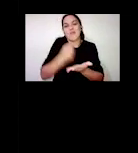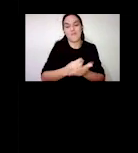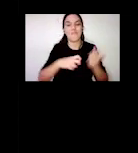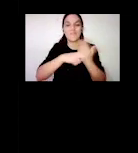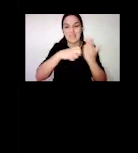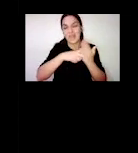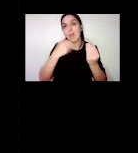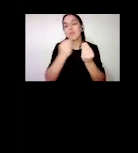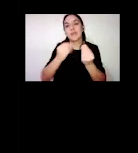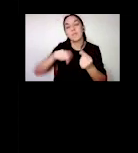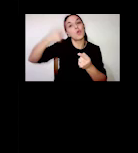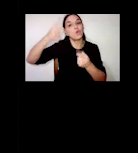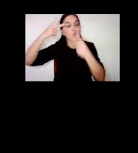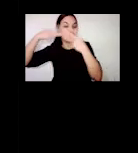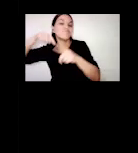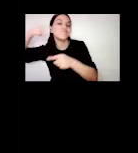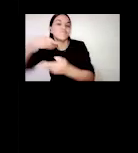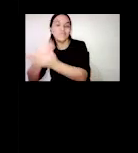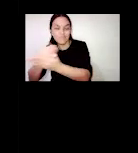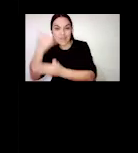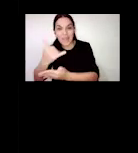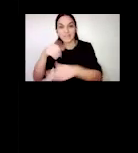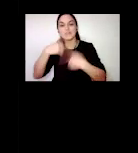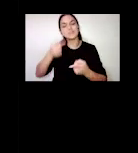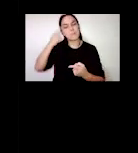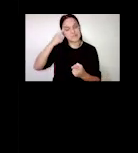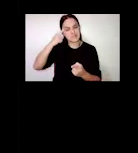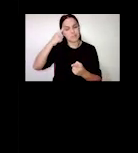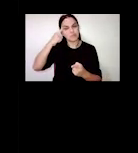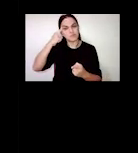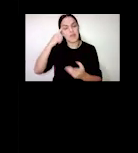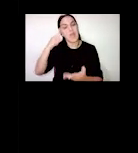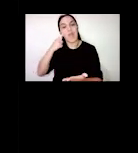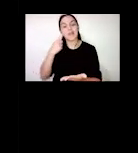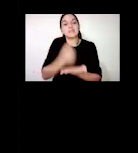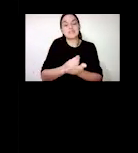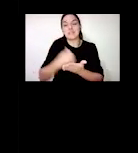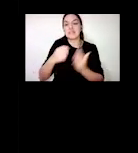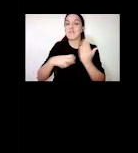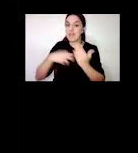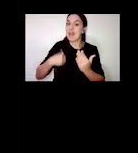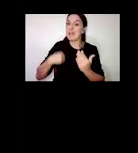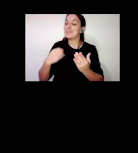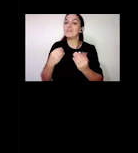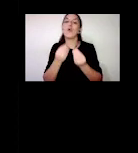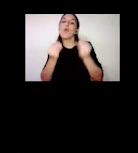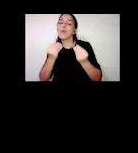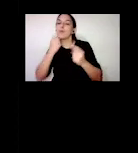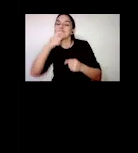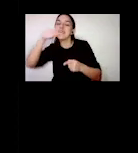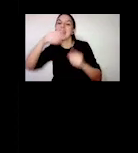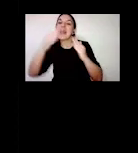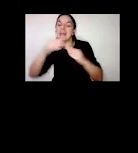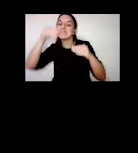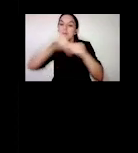en un estado extranjero, va a ser considerado residente fiscal argentino si tiene su casa habitación en Argentina. Y